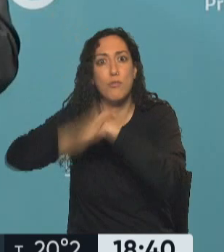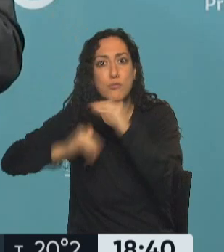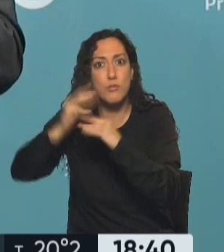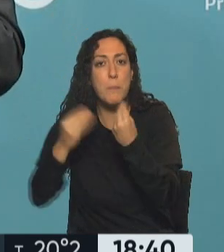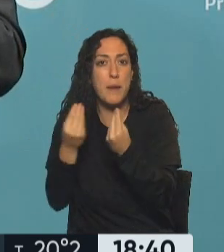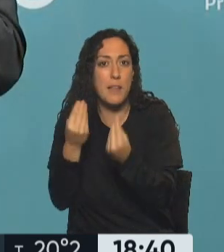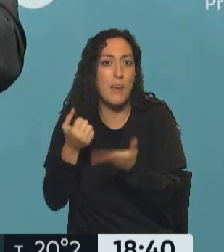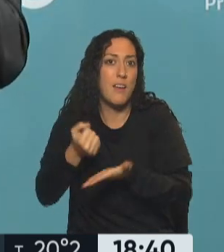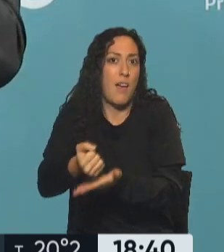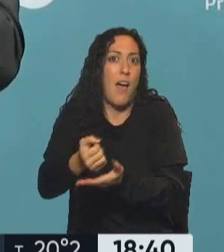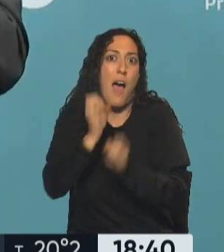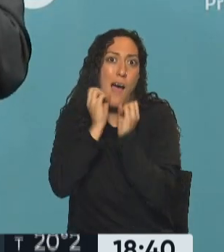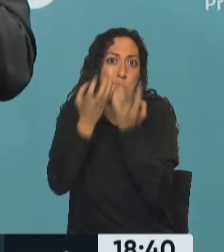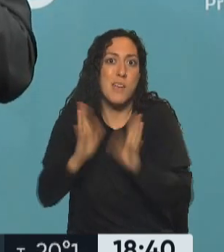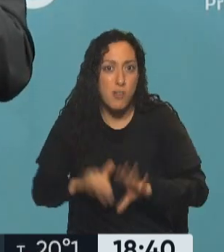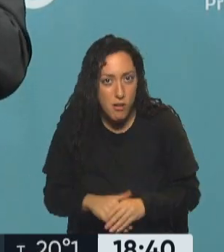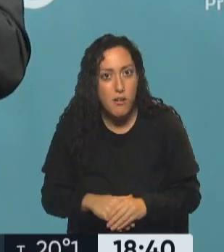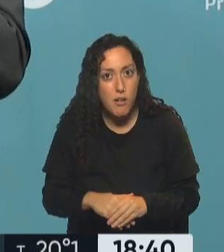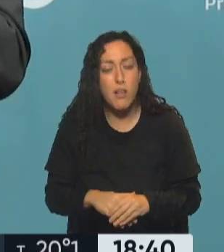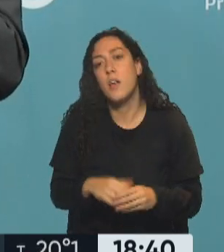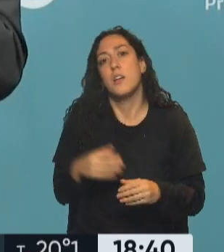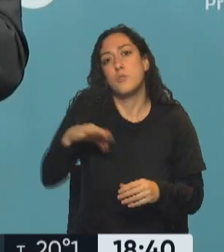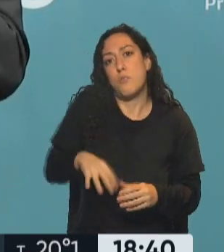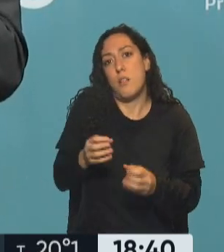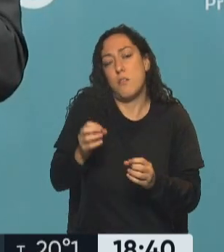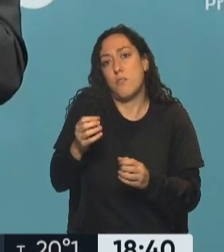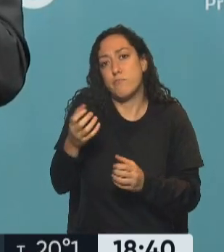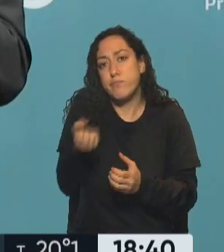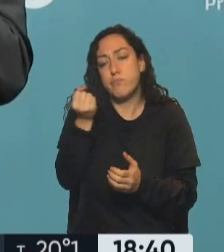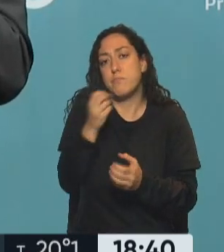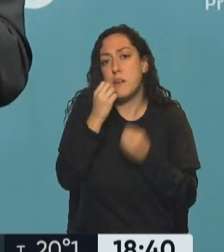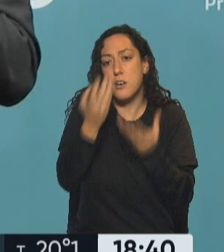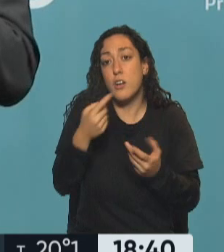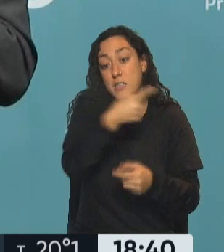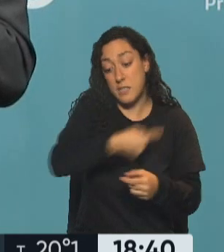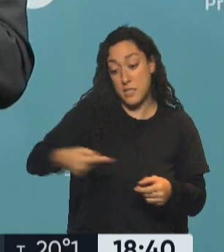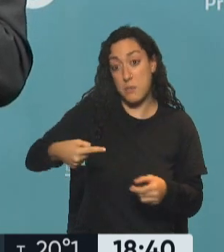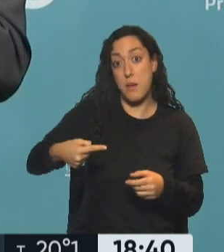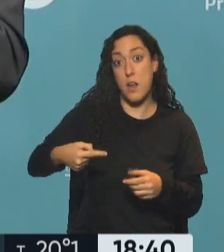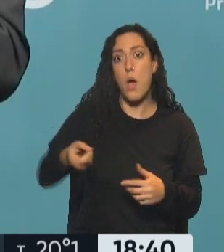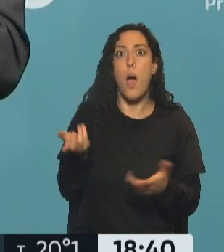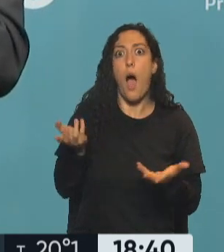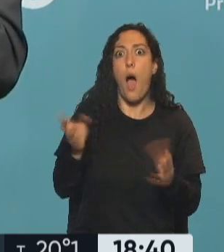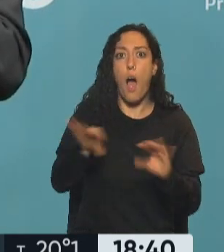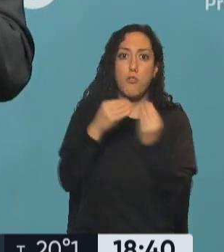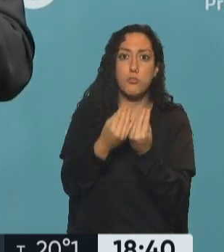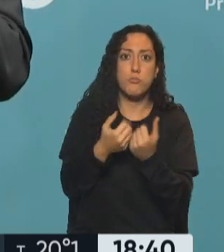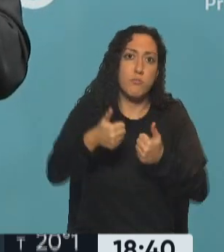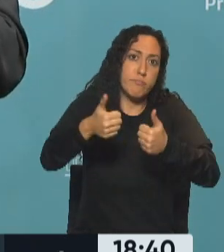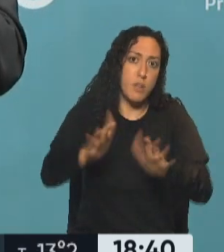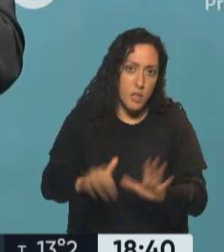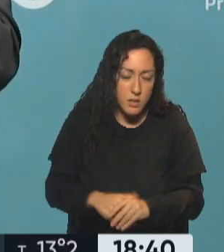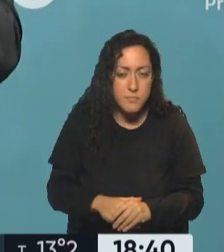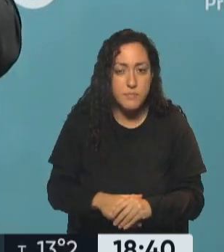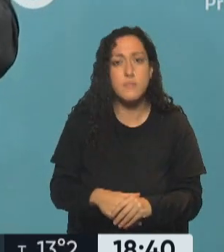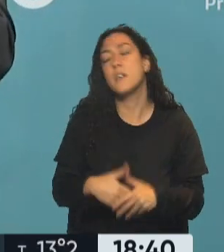sus inversiones. Y lo que ocurrió en esta semana es un resultado positivo en esa dirección. Por lo tanto, la dinámica que vemos hoy es